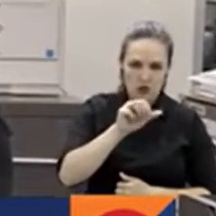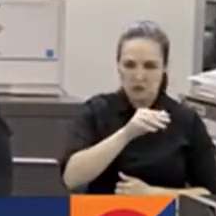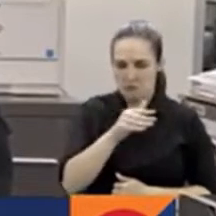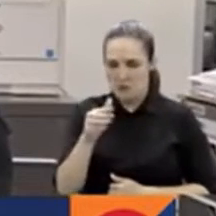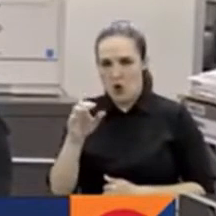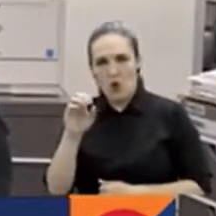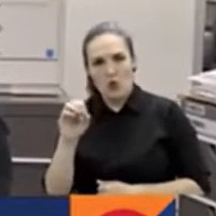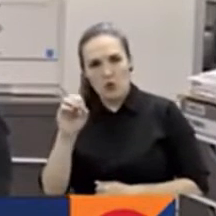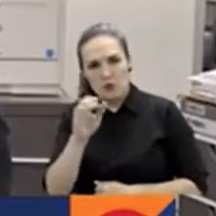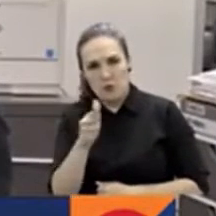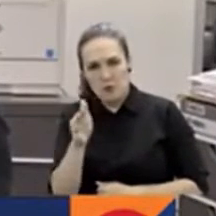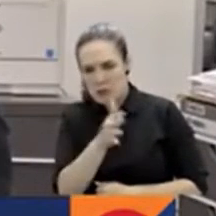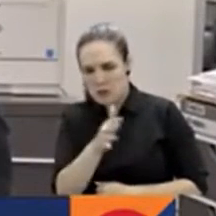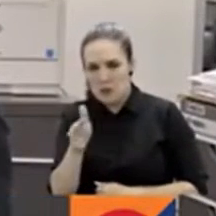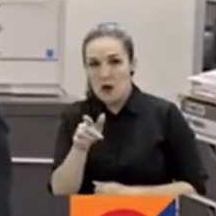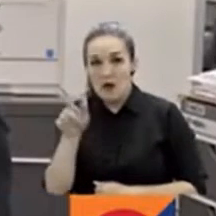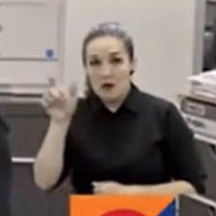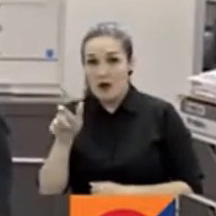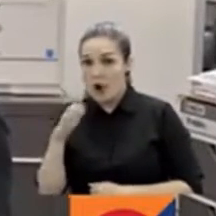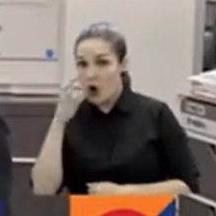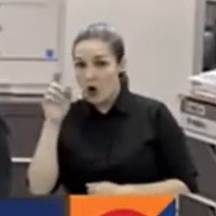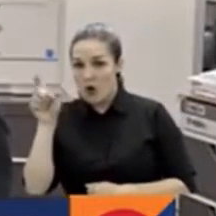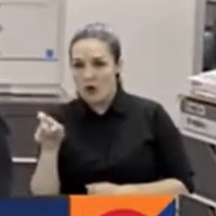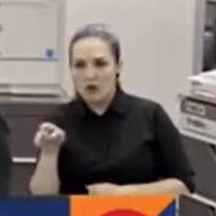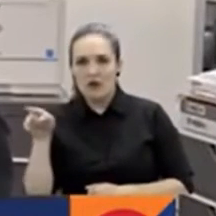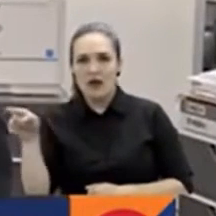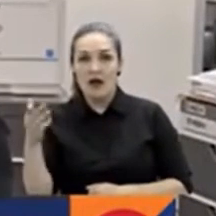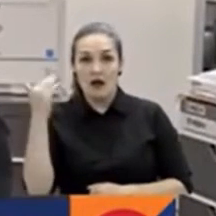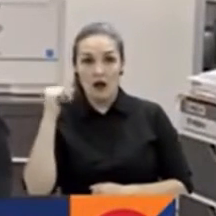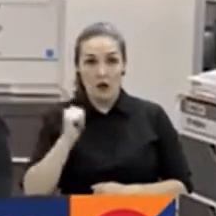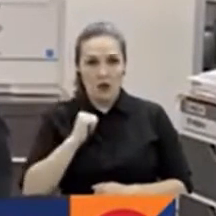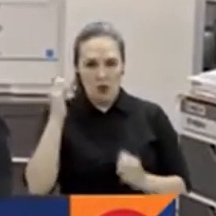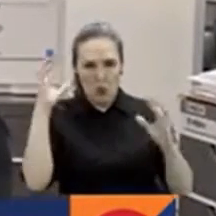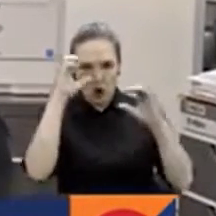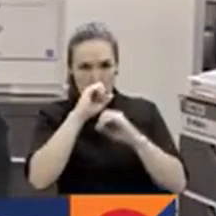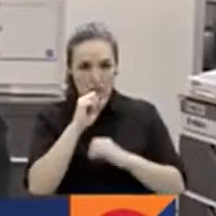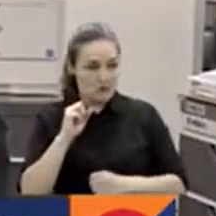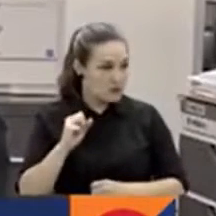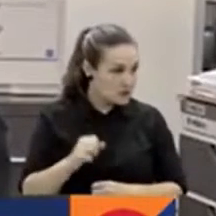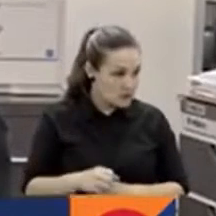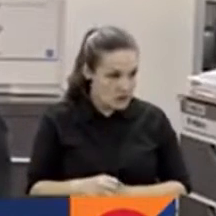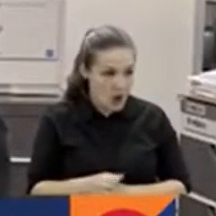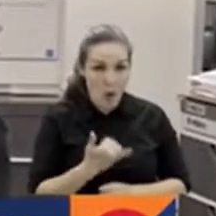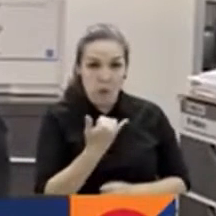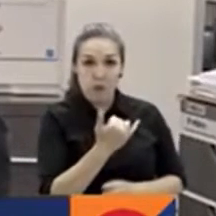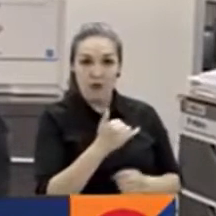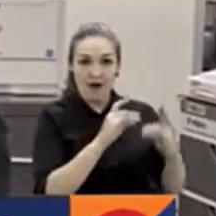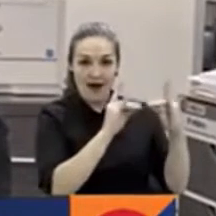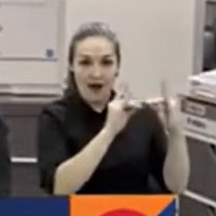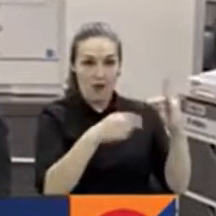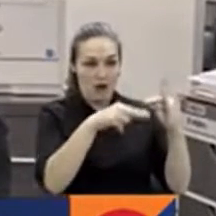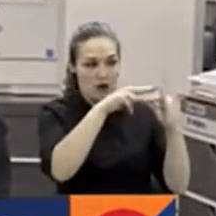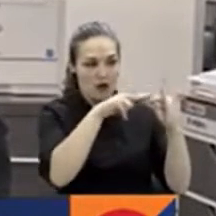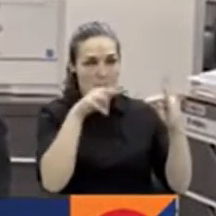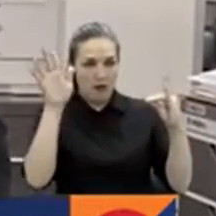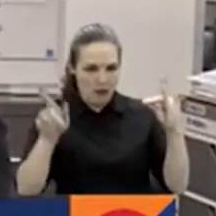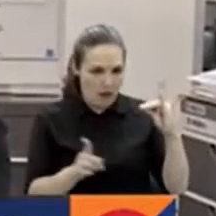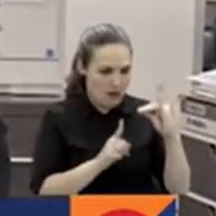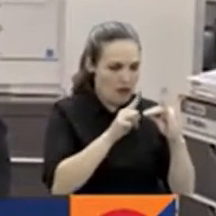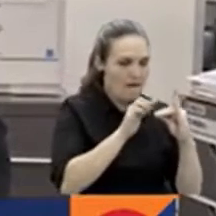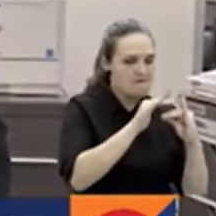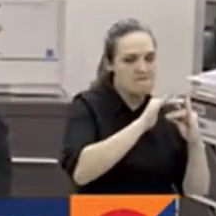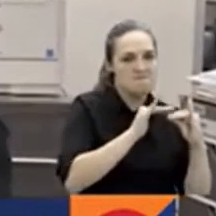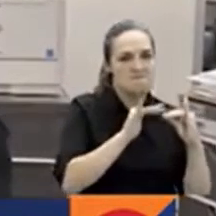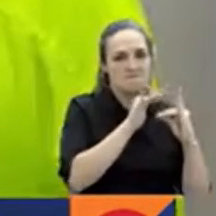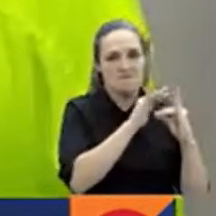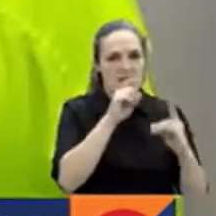pasado, el investigado habría aprovechado las horas de la noche para acercarse al dormitorio de la pequeña, a quien habría sometido a tocamientos